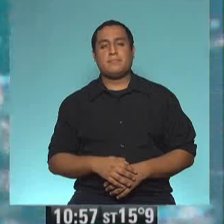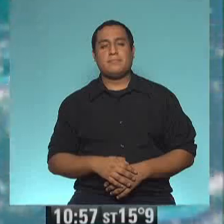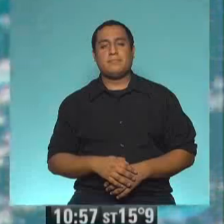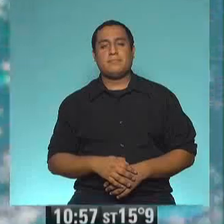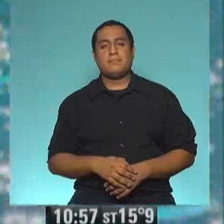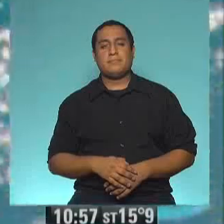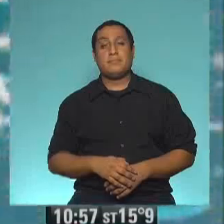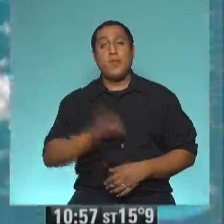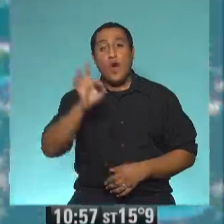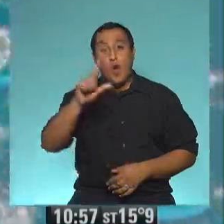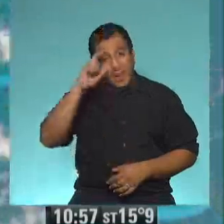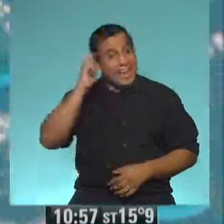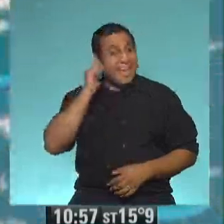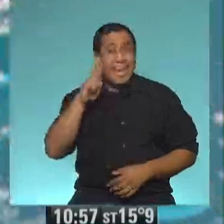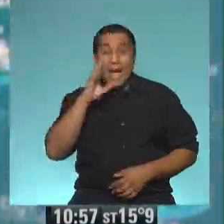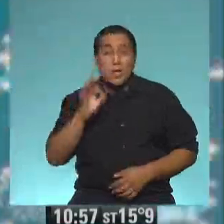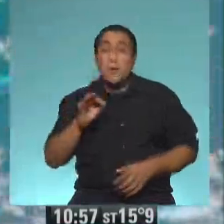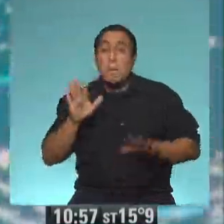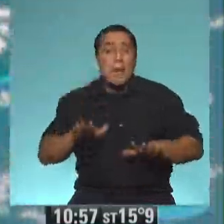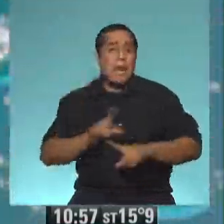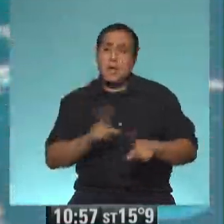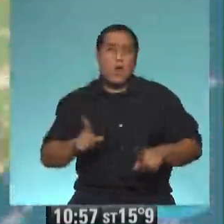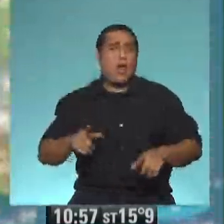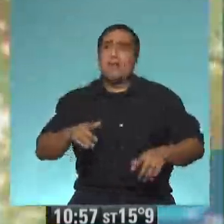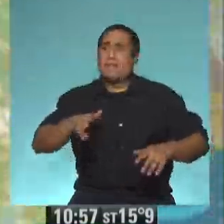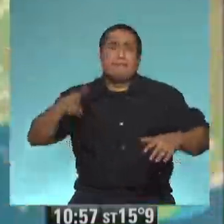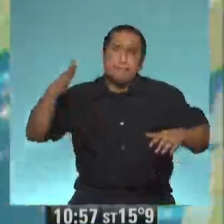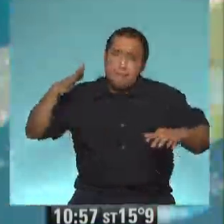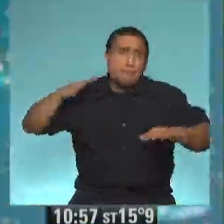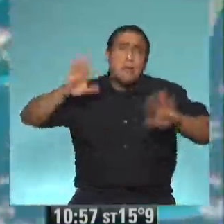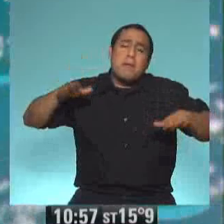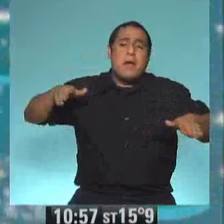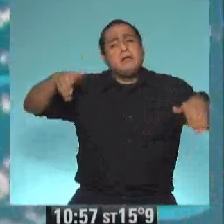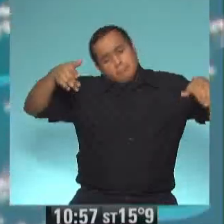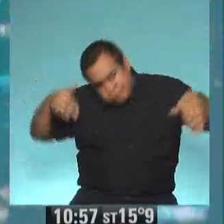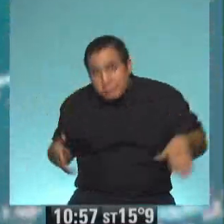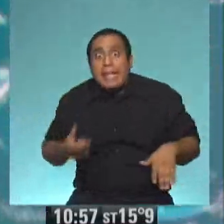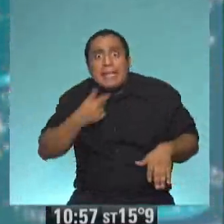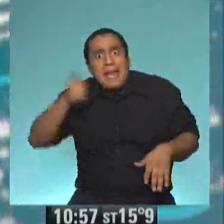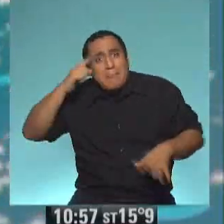olegario no puedo y ahora está queriendo aprender a nadar